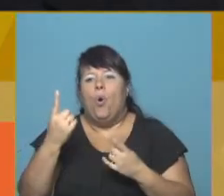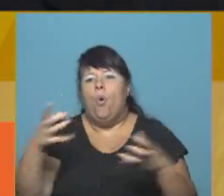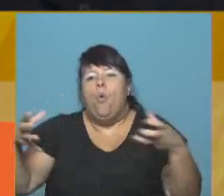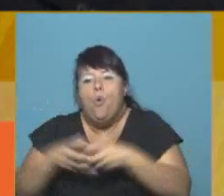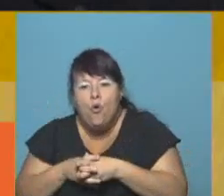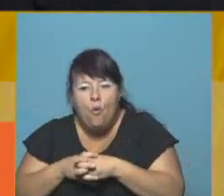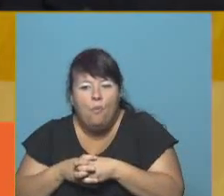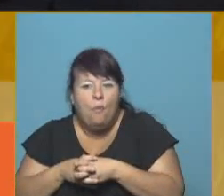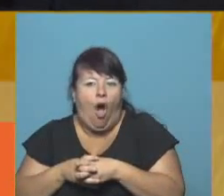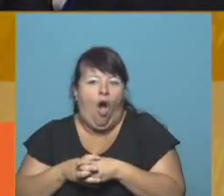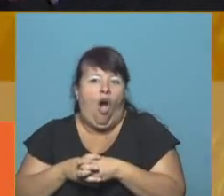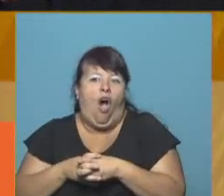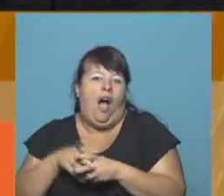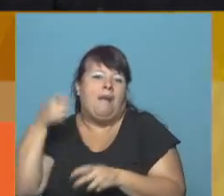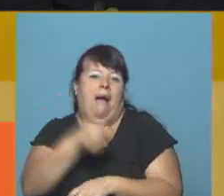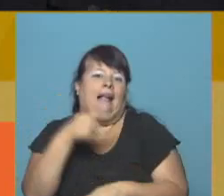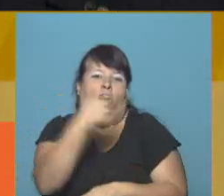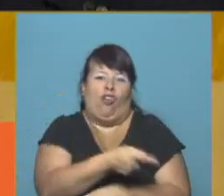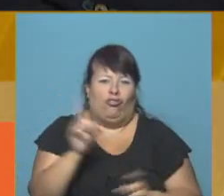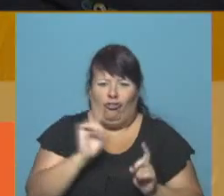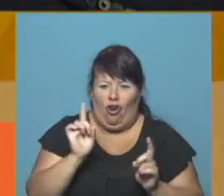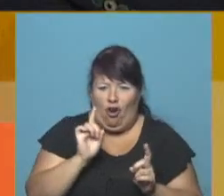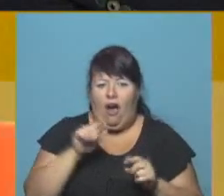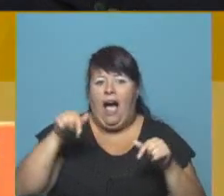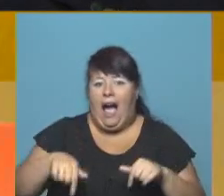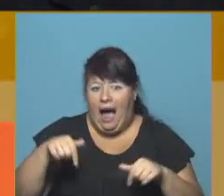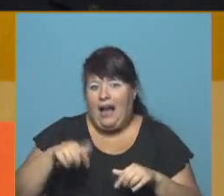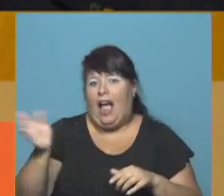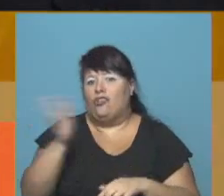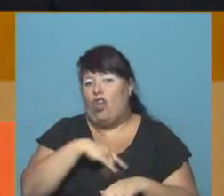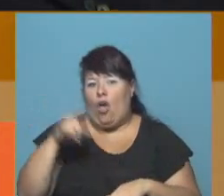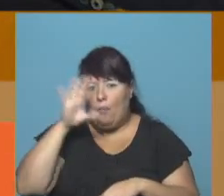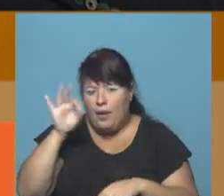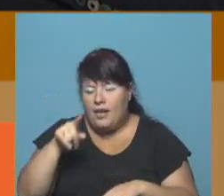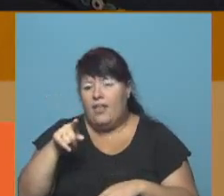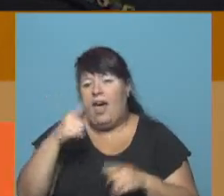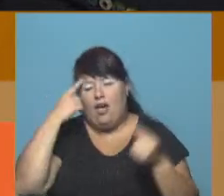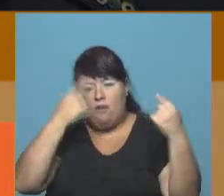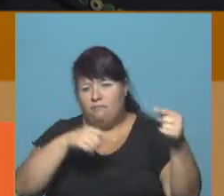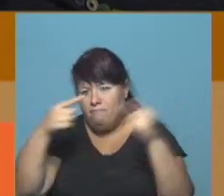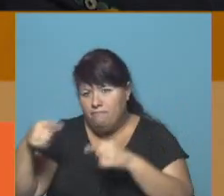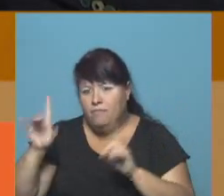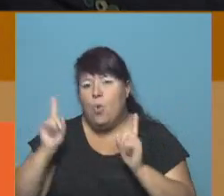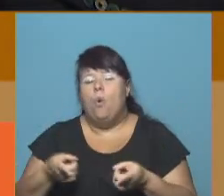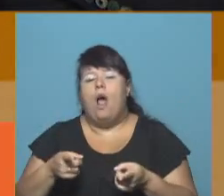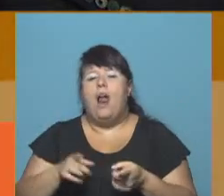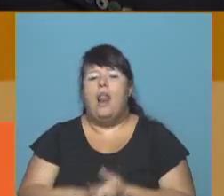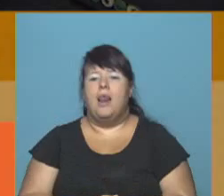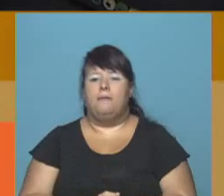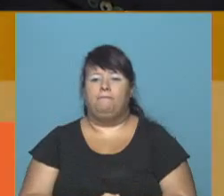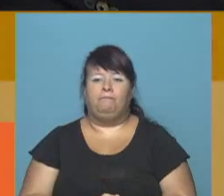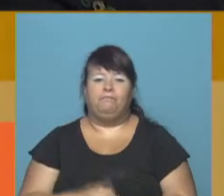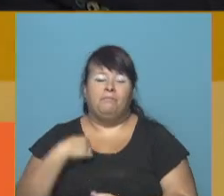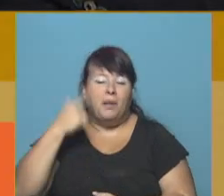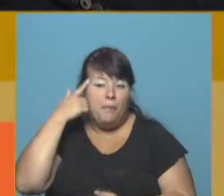bando o matando al otro. Acá están todas las miradas, están todas las posiciones. Están lo que